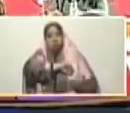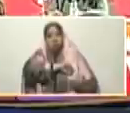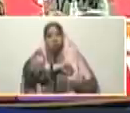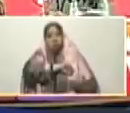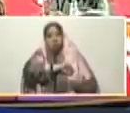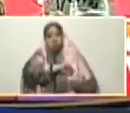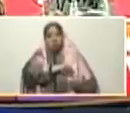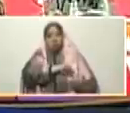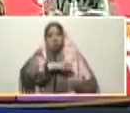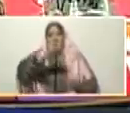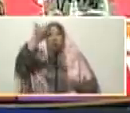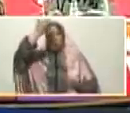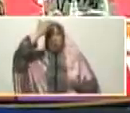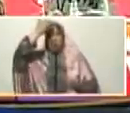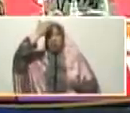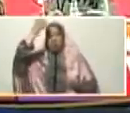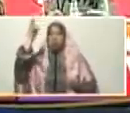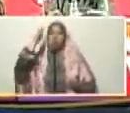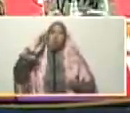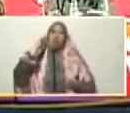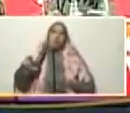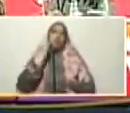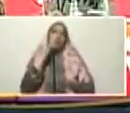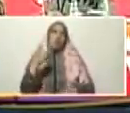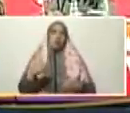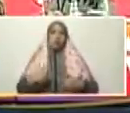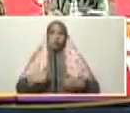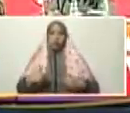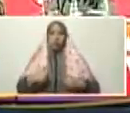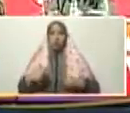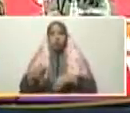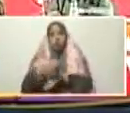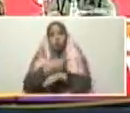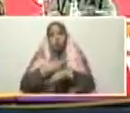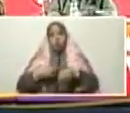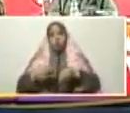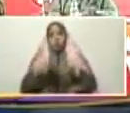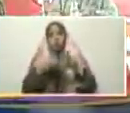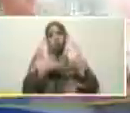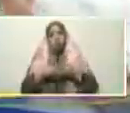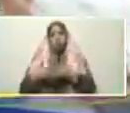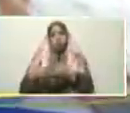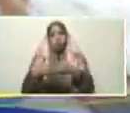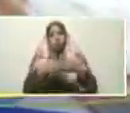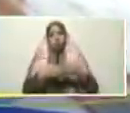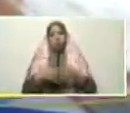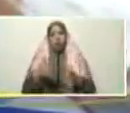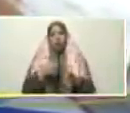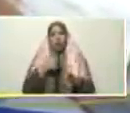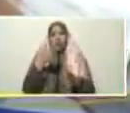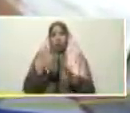bastantes conflictos tuvo bolívar con el gobierno de los eeuu entonces